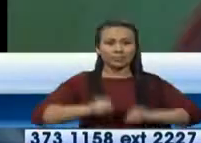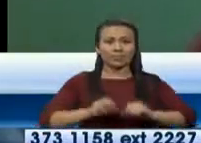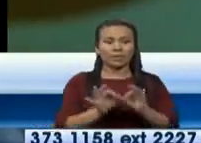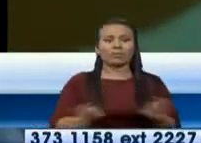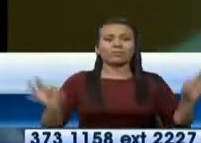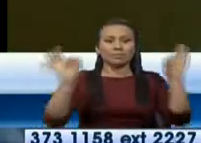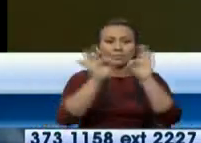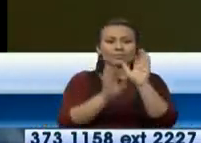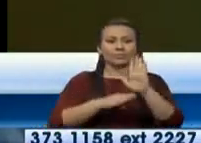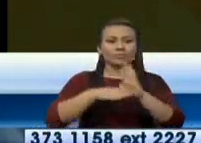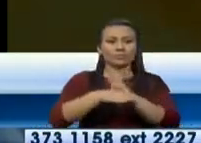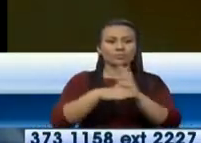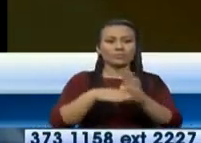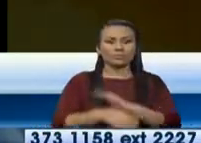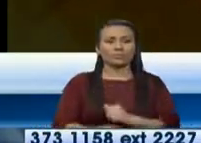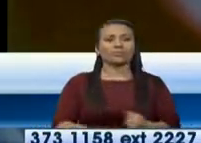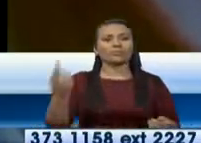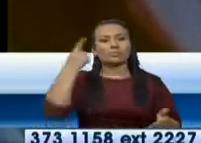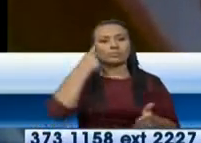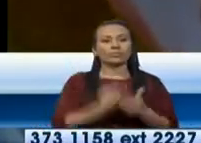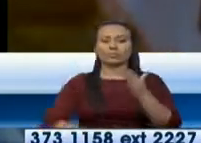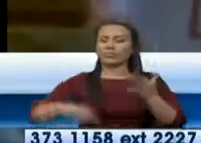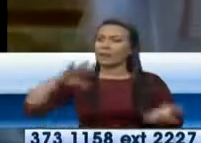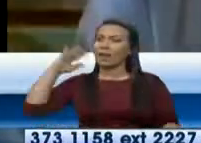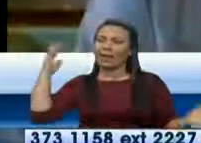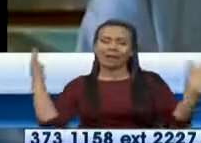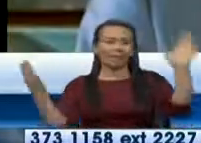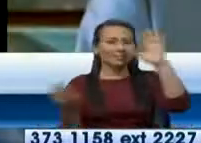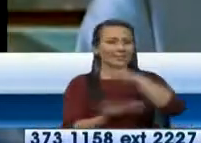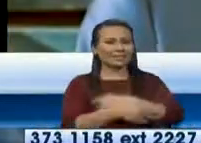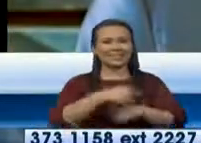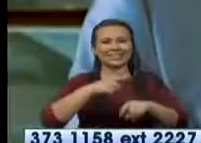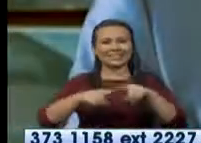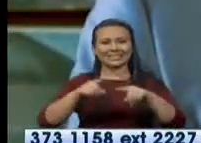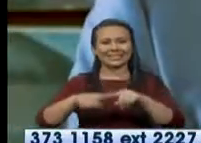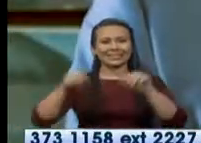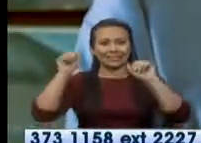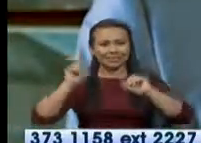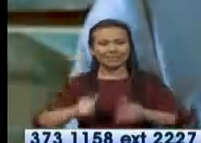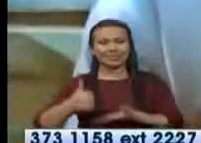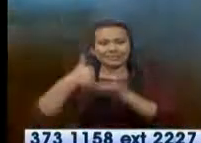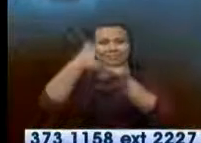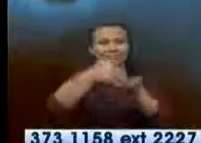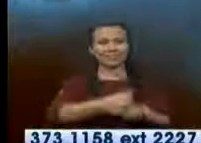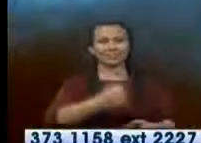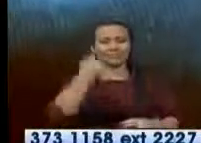Banco Iconográfico como herramienta de innovación, de diferenciación, de ventaja